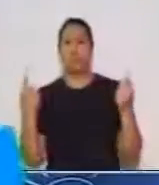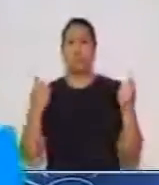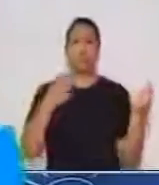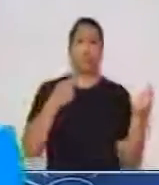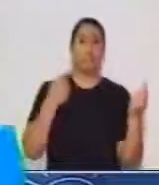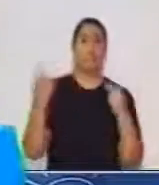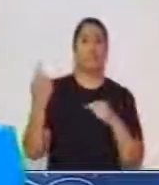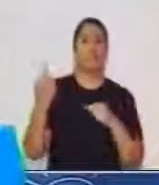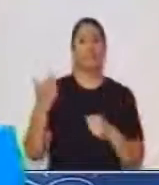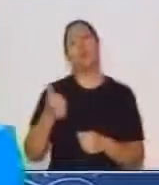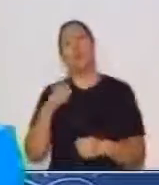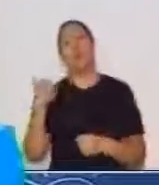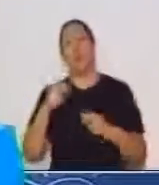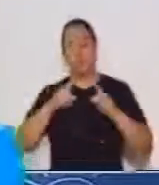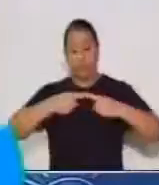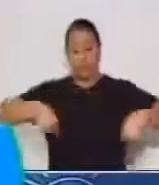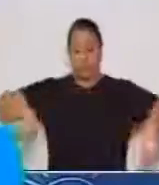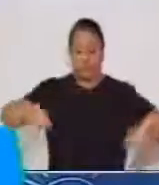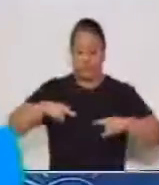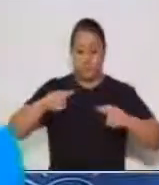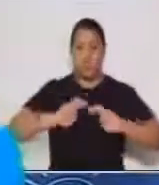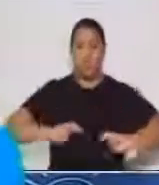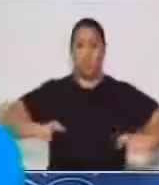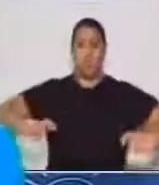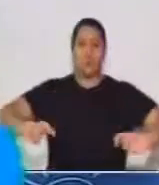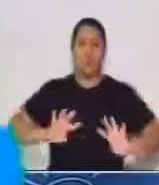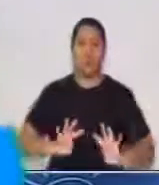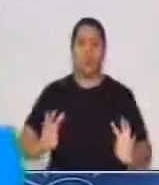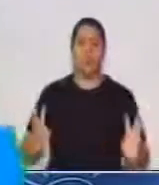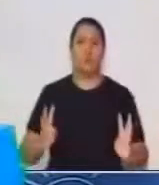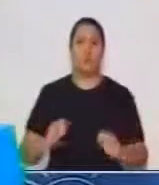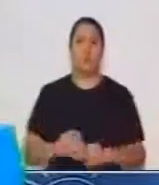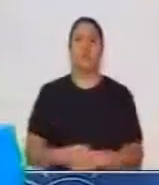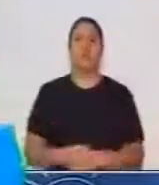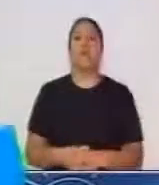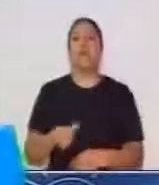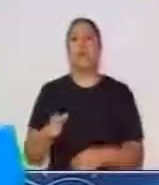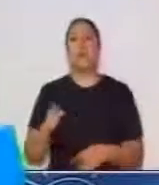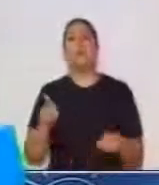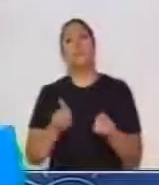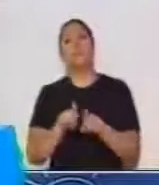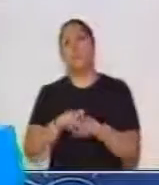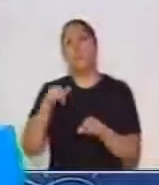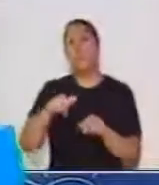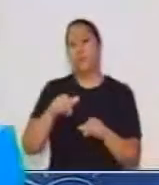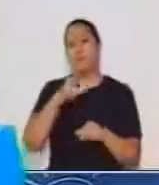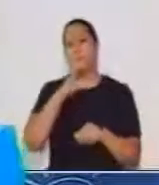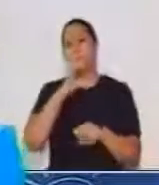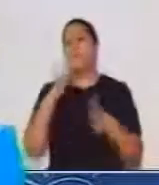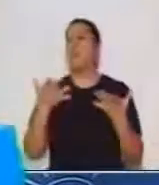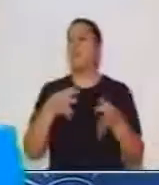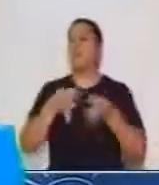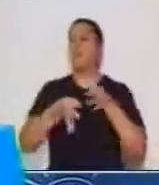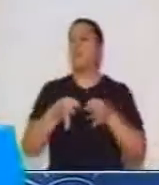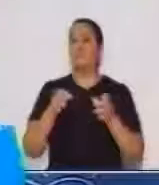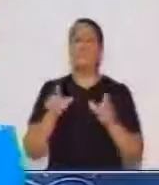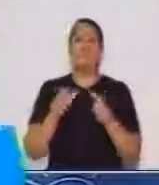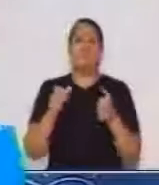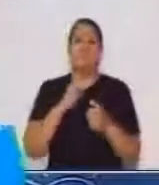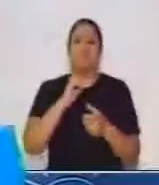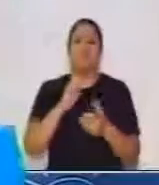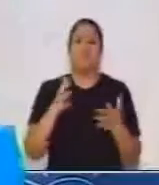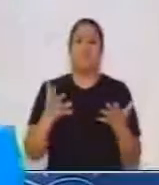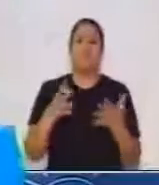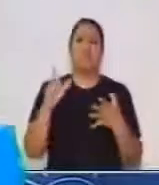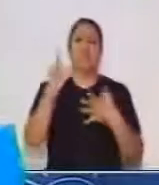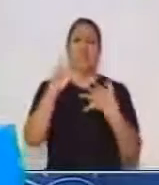mesa redonda. Entonces vamos a hablar sobre sus definiciones, sobre sus características y los elementos que